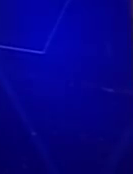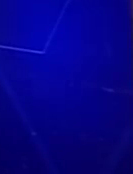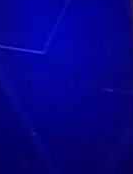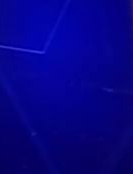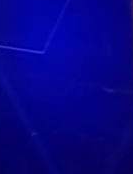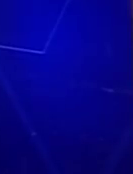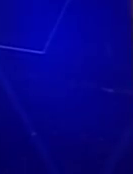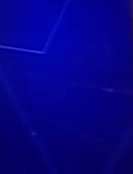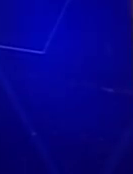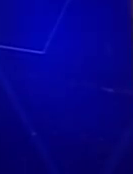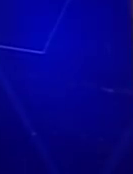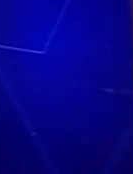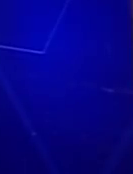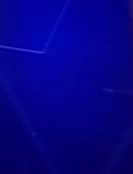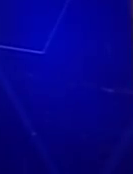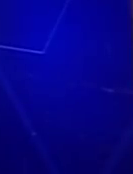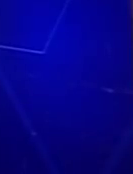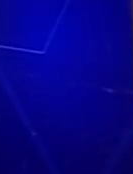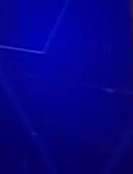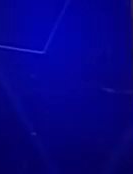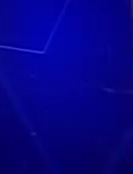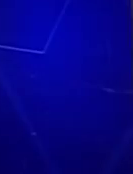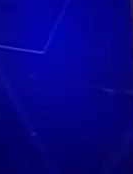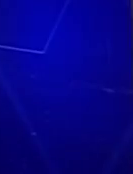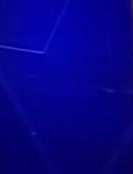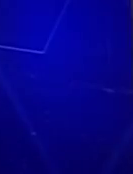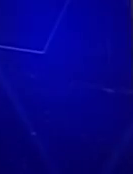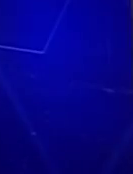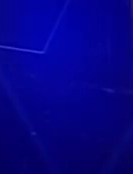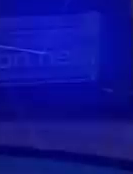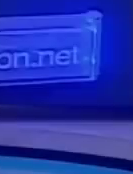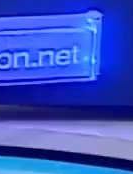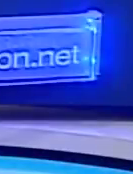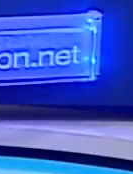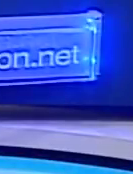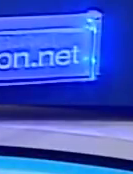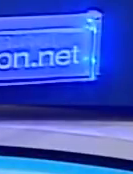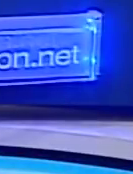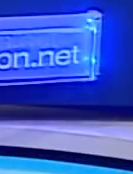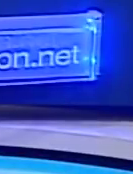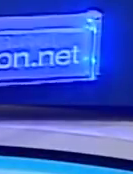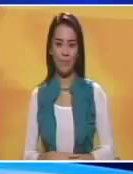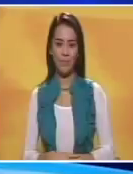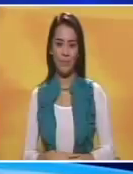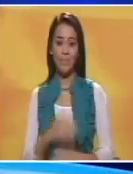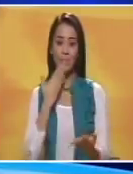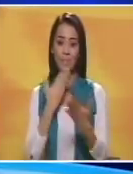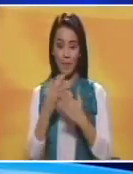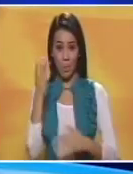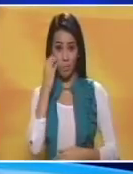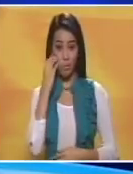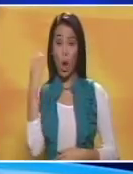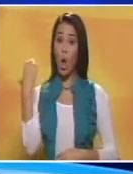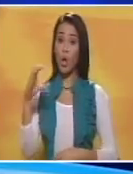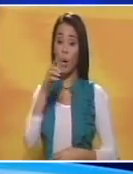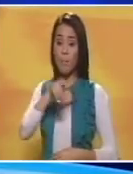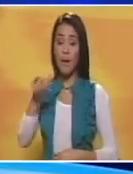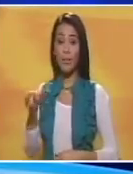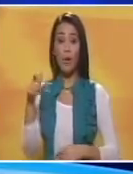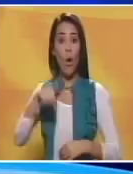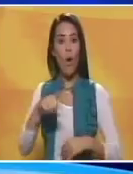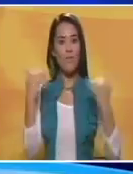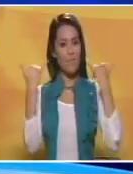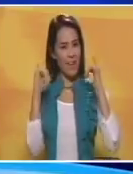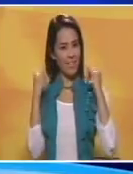enfrentará a Colombia y quién se enfrentará a Japón. Volvemos con Endri y con Milagros. Muchísimas gracias, Gregorio. Los colombianos están hoy de fiesta. Y